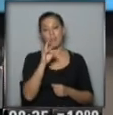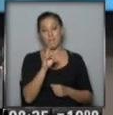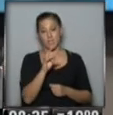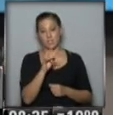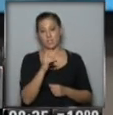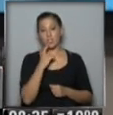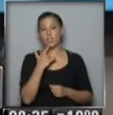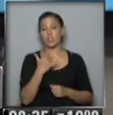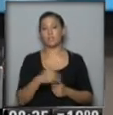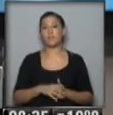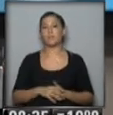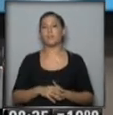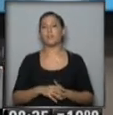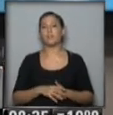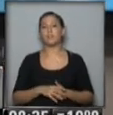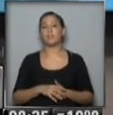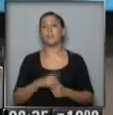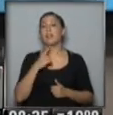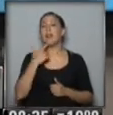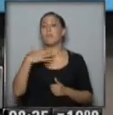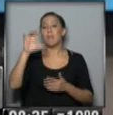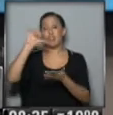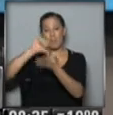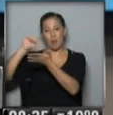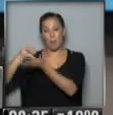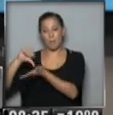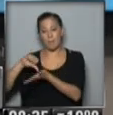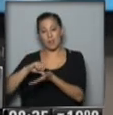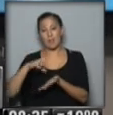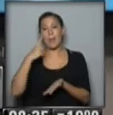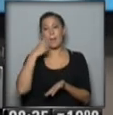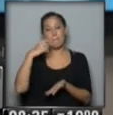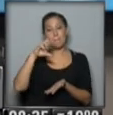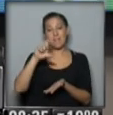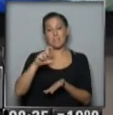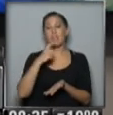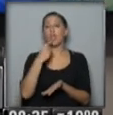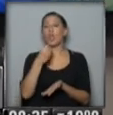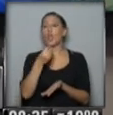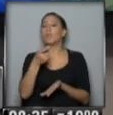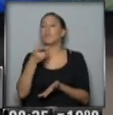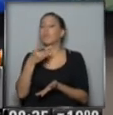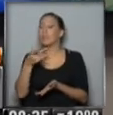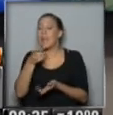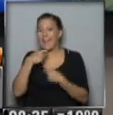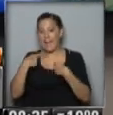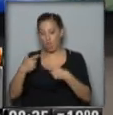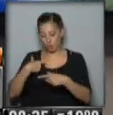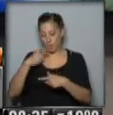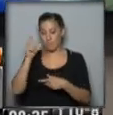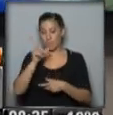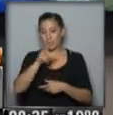en general en todo en la mayoría de los países el ipc refleja el consumo de la población urbana los